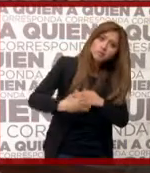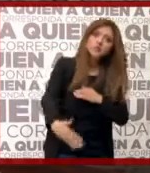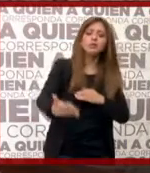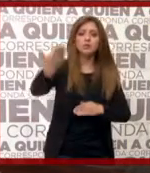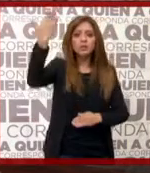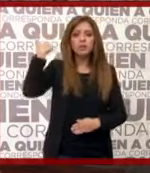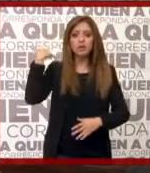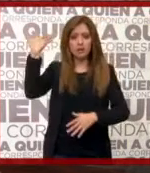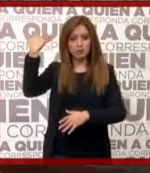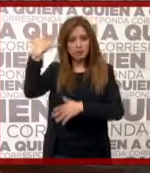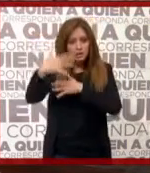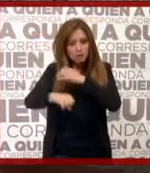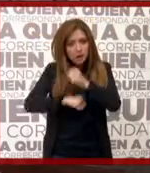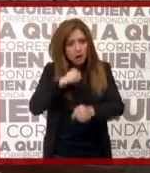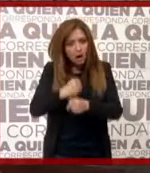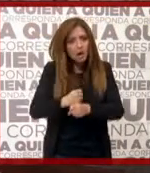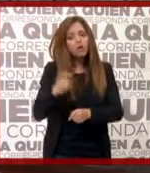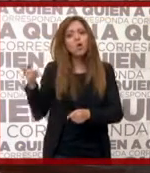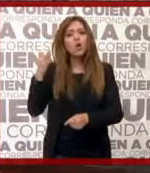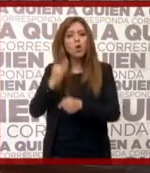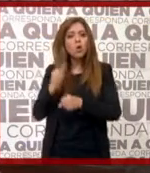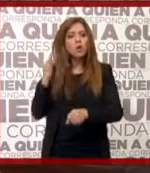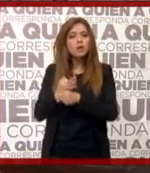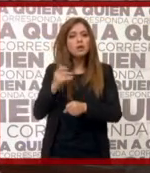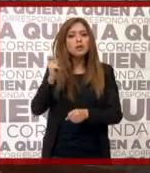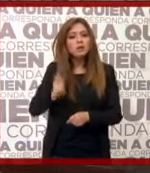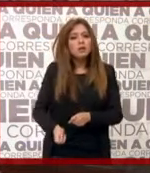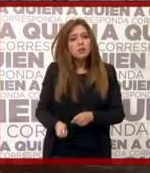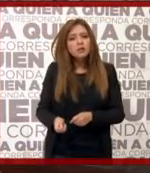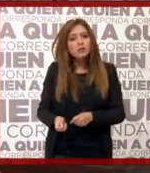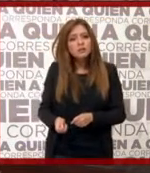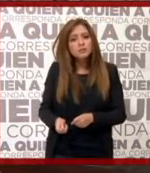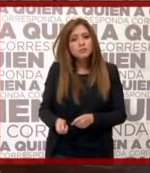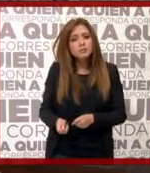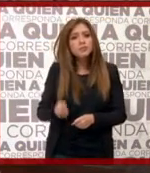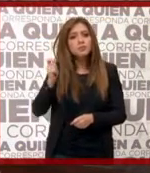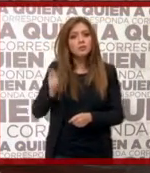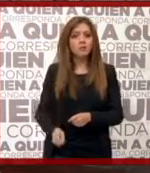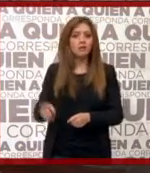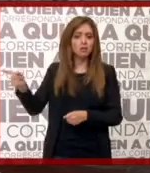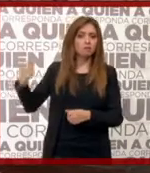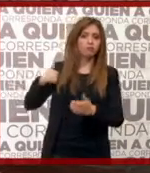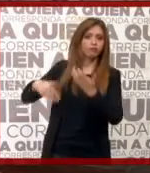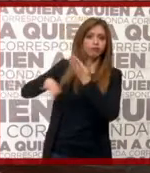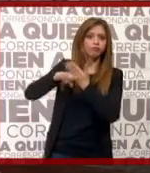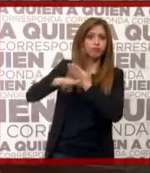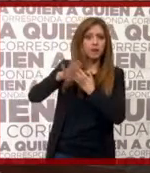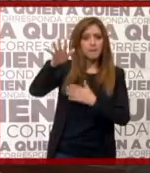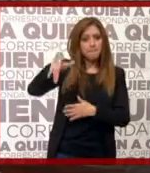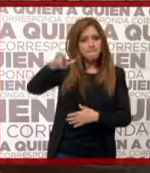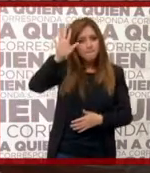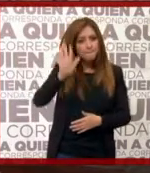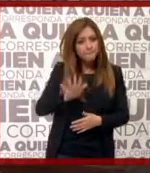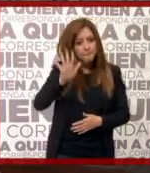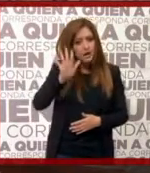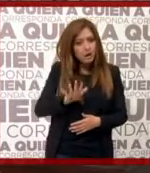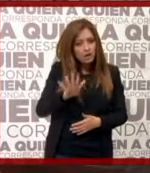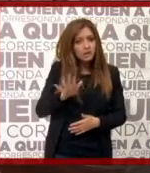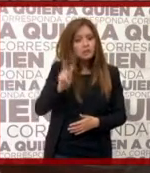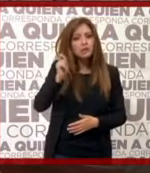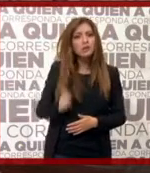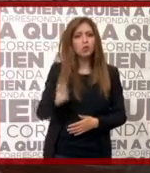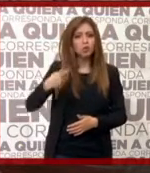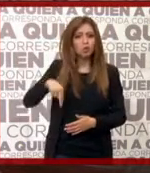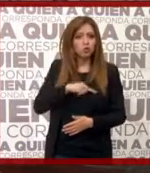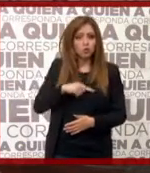años, y prácticamente sería, digamos, que no se nos trate como si estuviéramos, digamos, haciendo